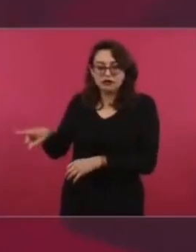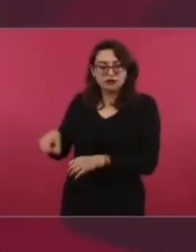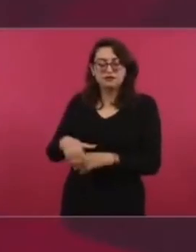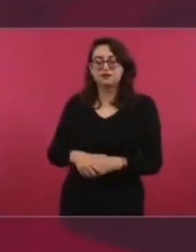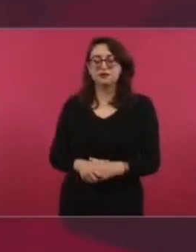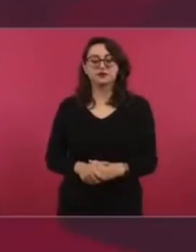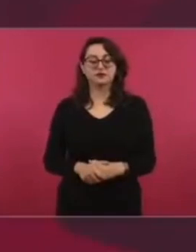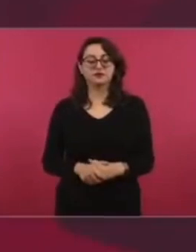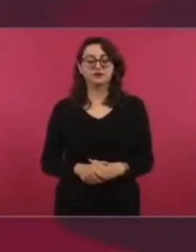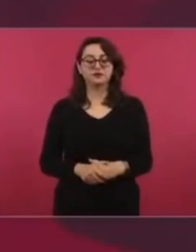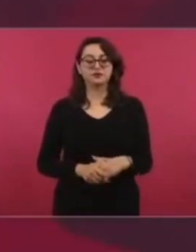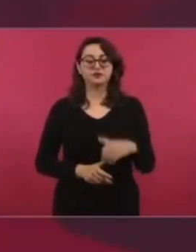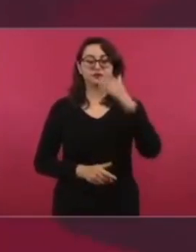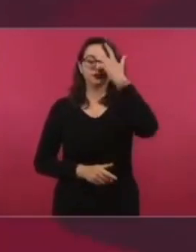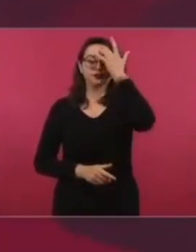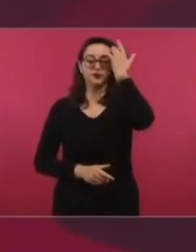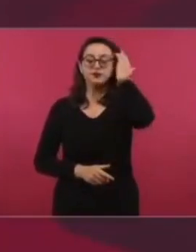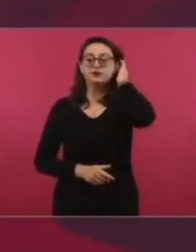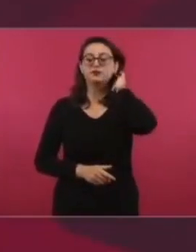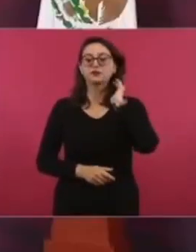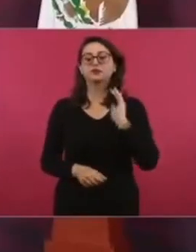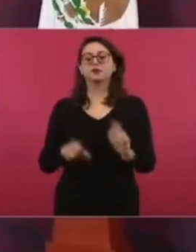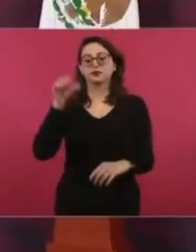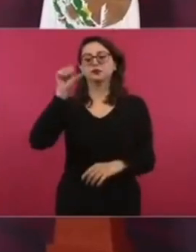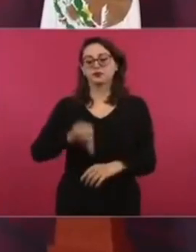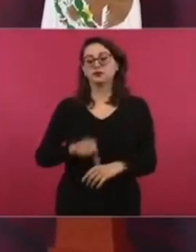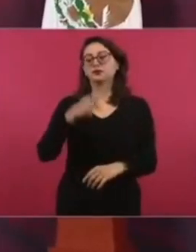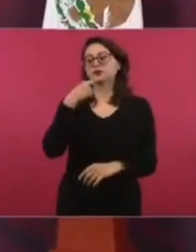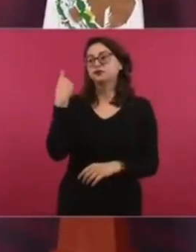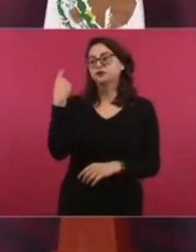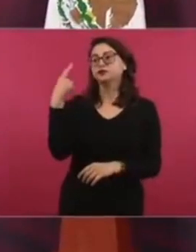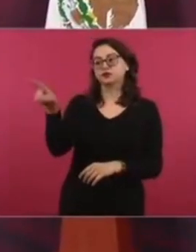ante el consejo de la judicatura